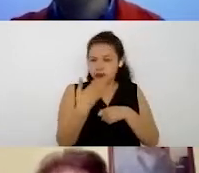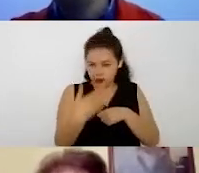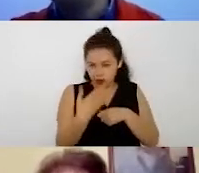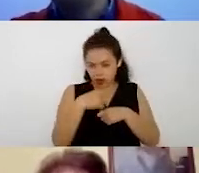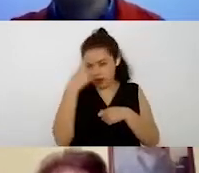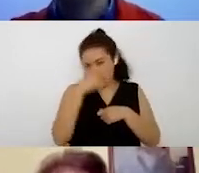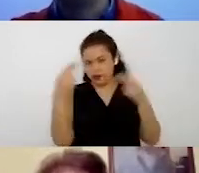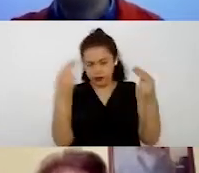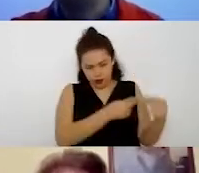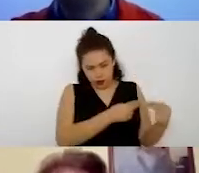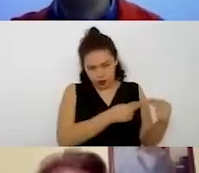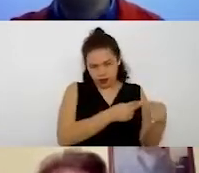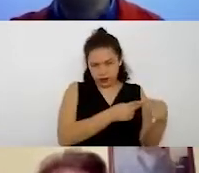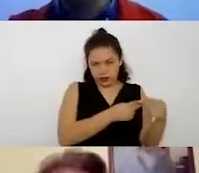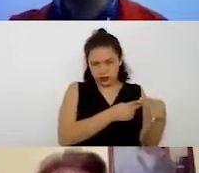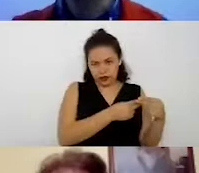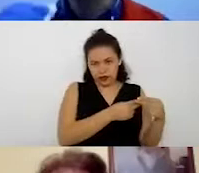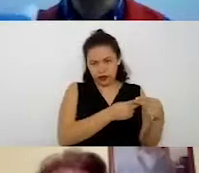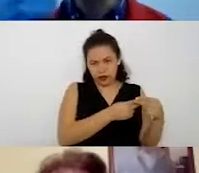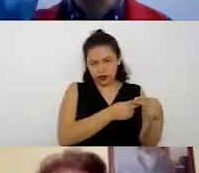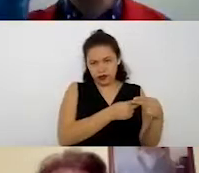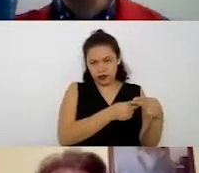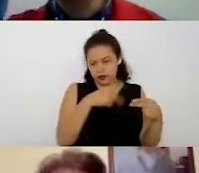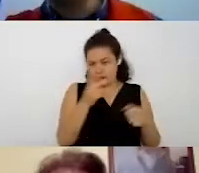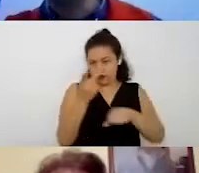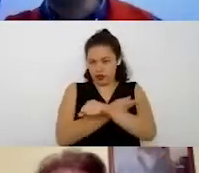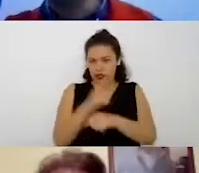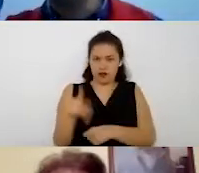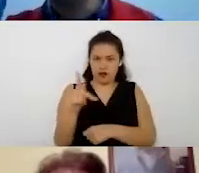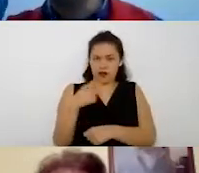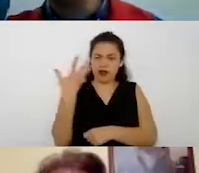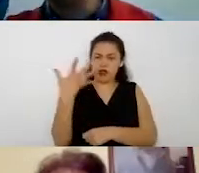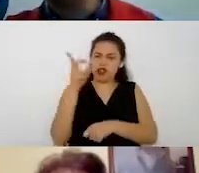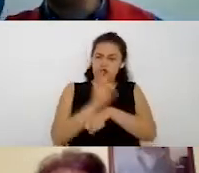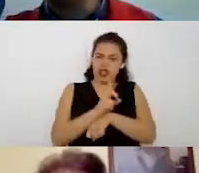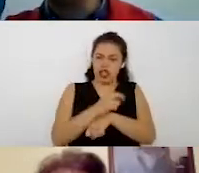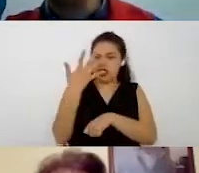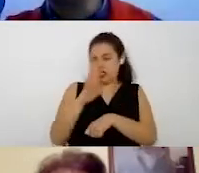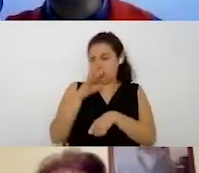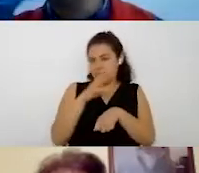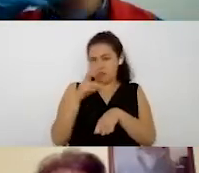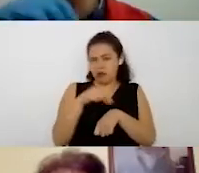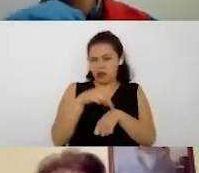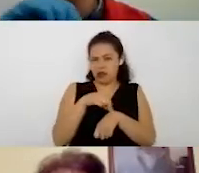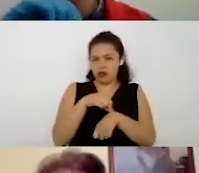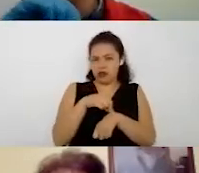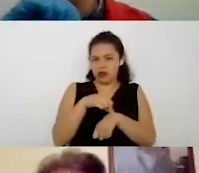urgencia. Exactamente. Pero ¿qué pasa si yo después de 5 o 10 minutos veo que la hemorragia